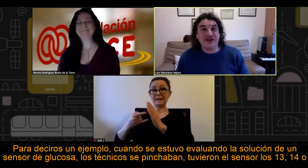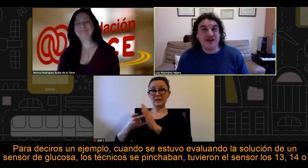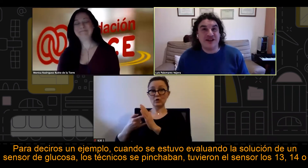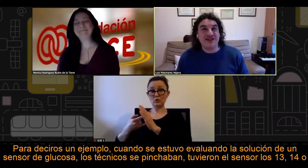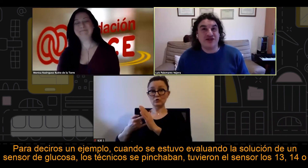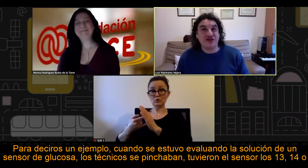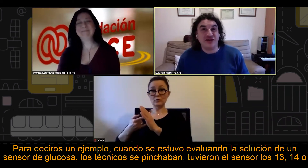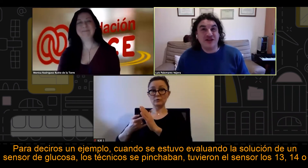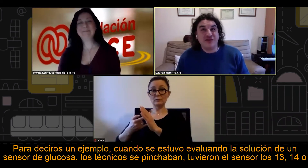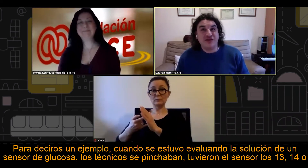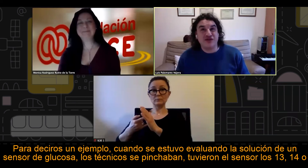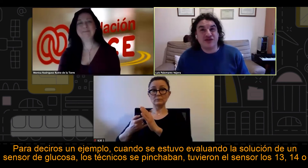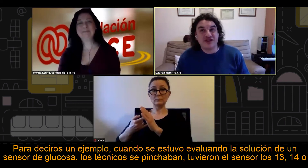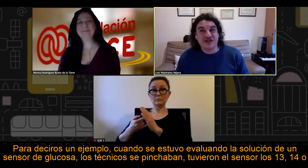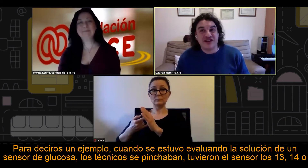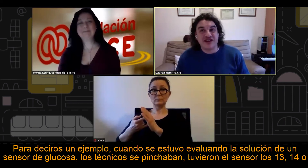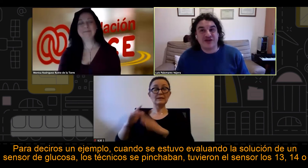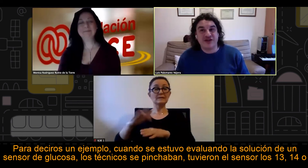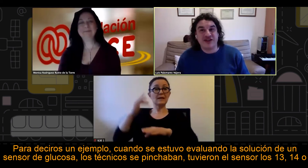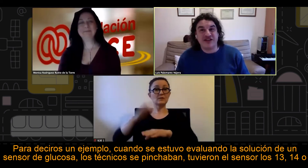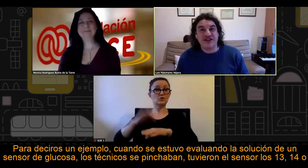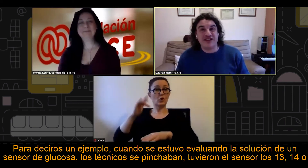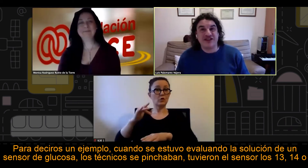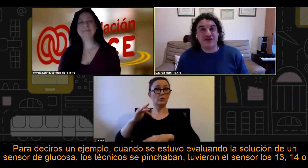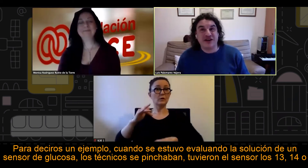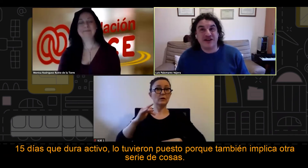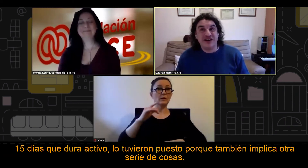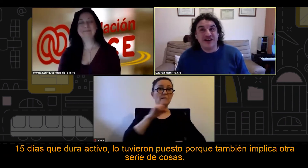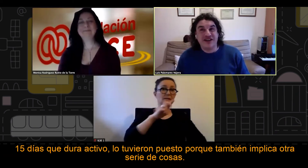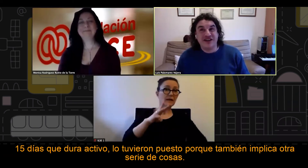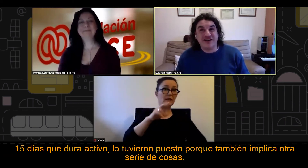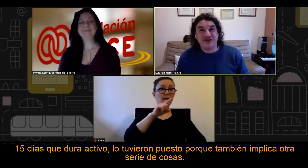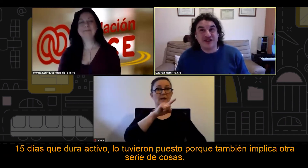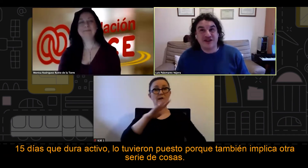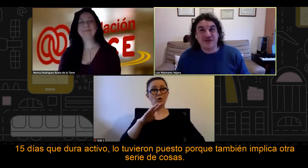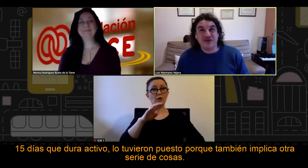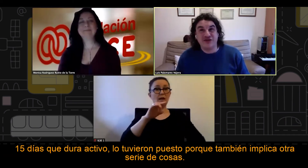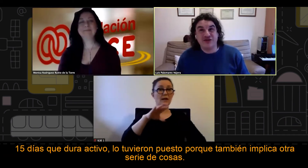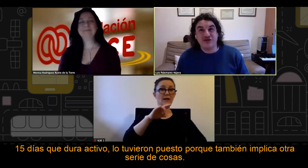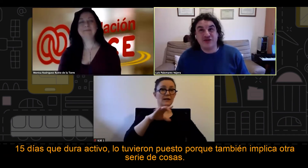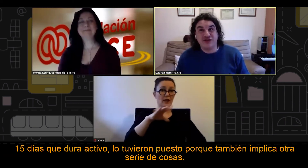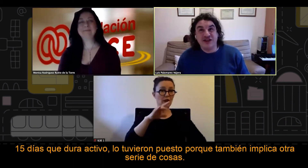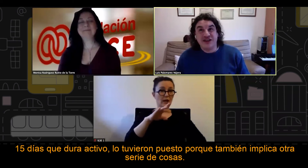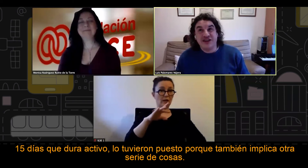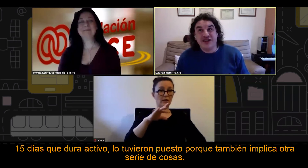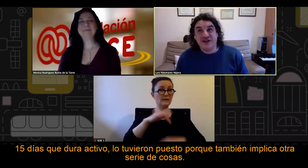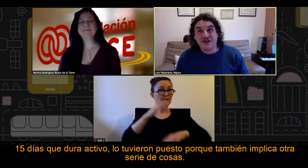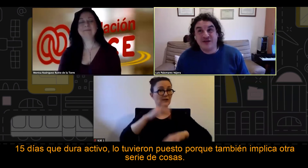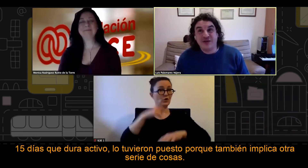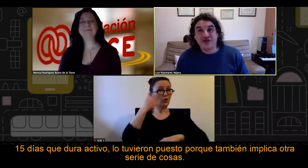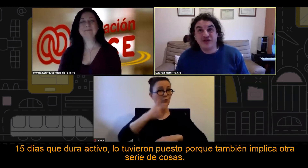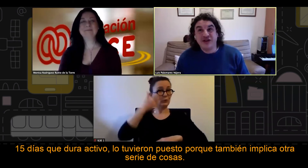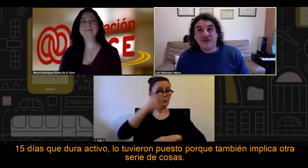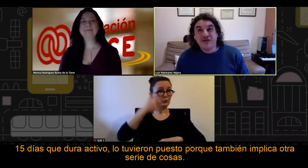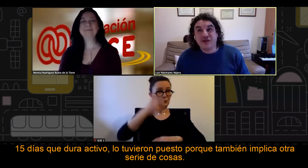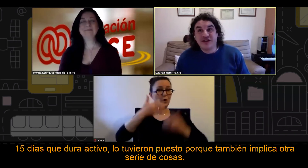tuvieron el sensor, pues los 13, 14, 15 días que dura el sensor activo, pues lo tuvieron